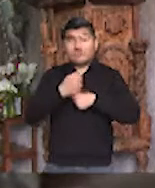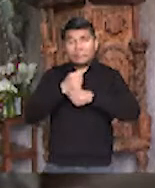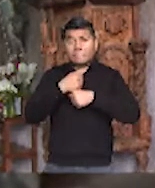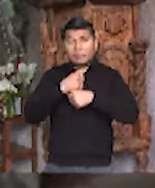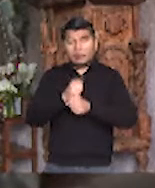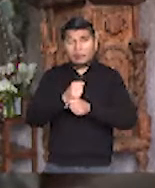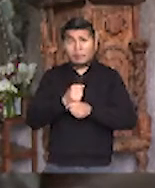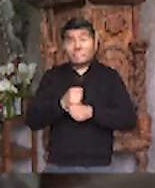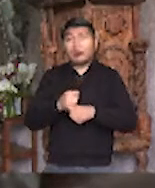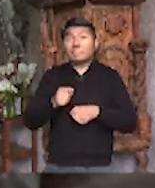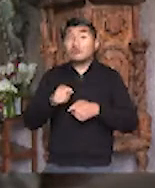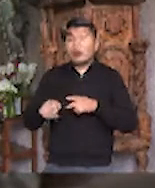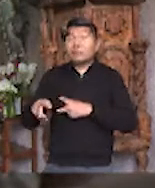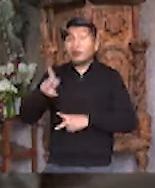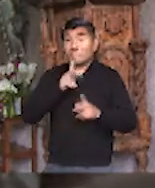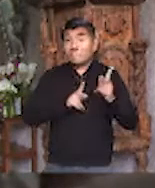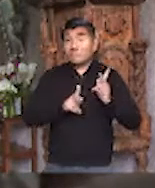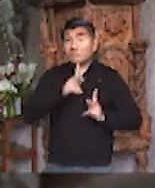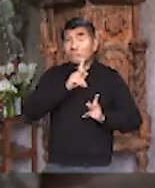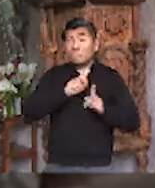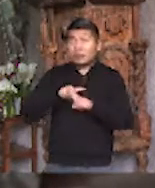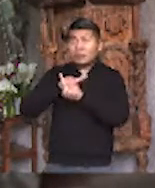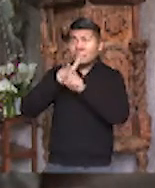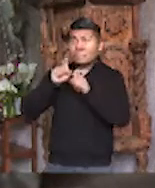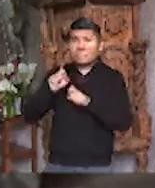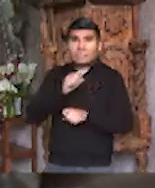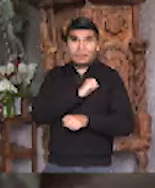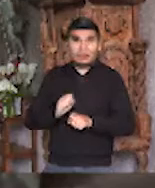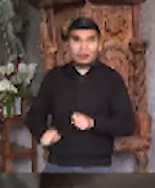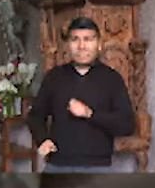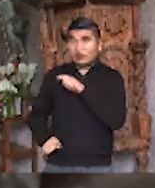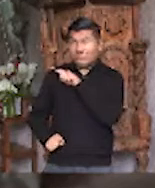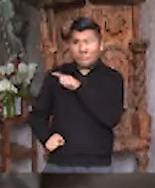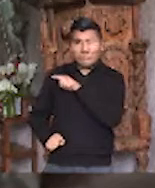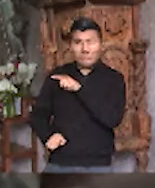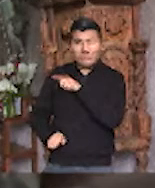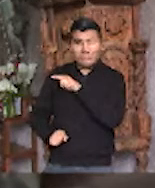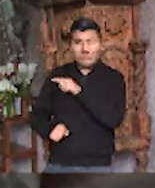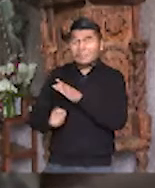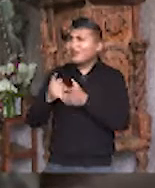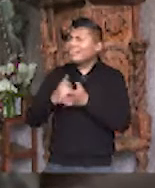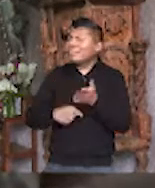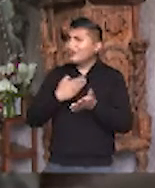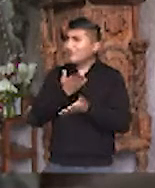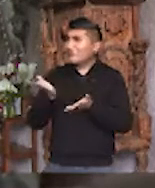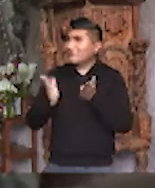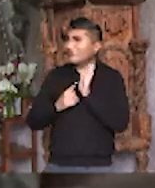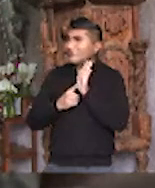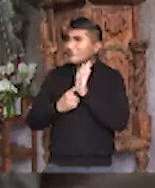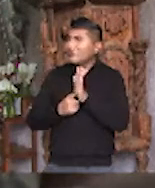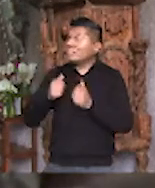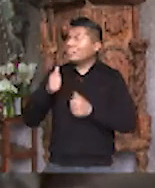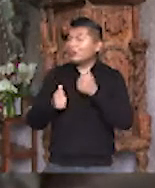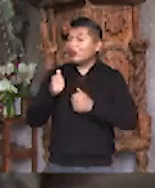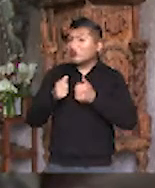la gente le pregunto al señor qué señal cuál